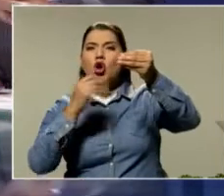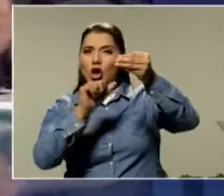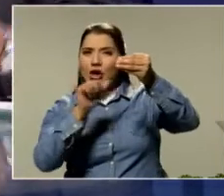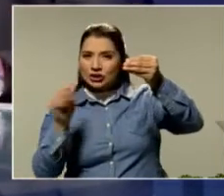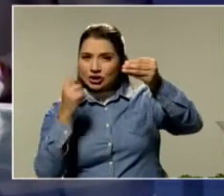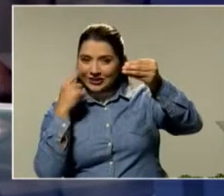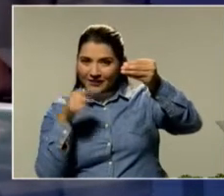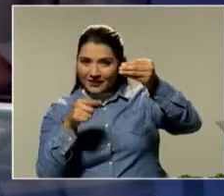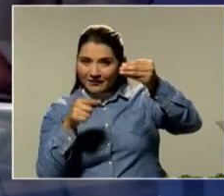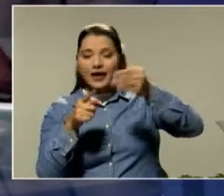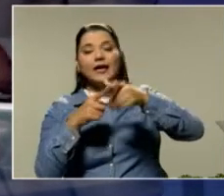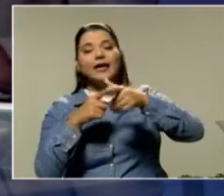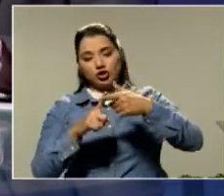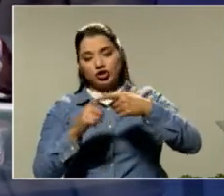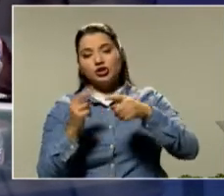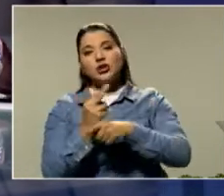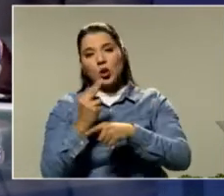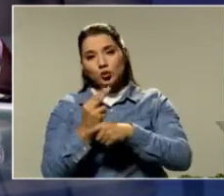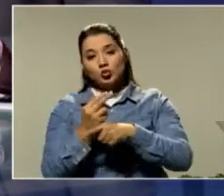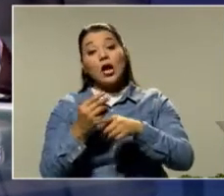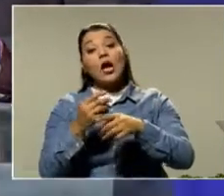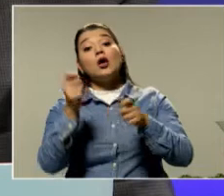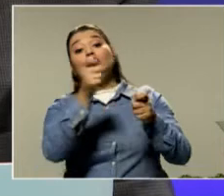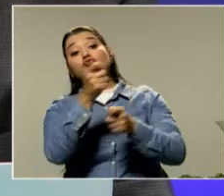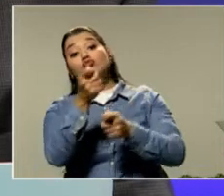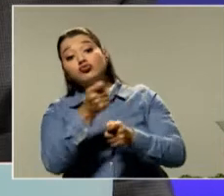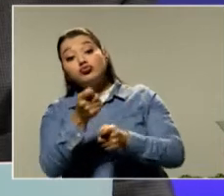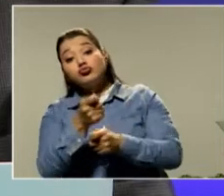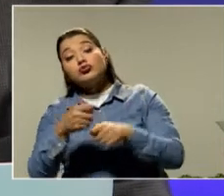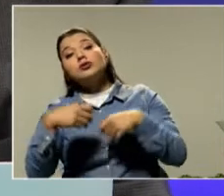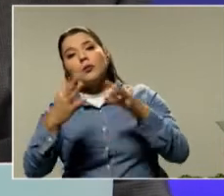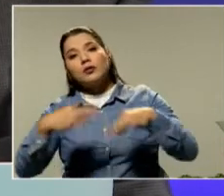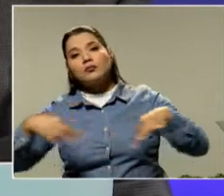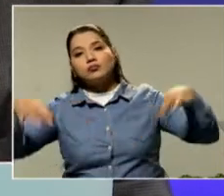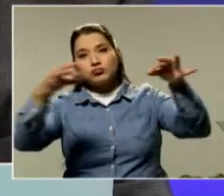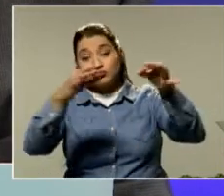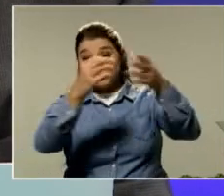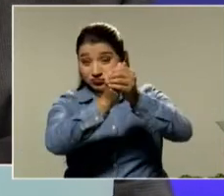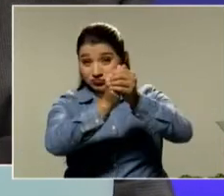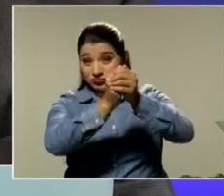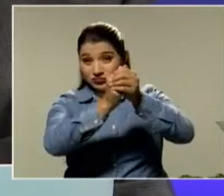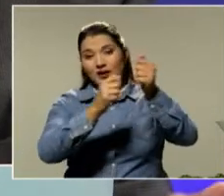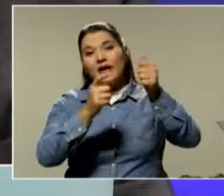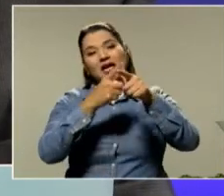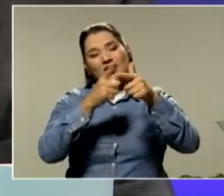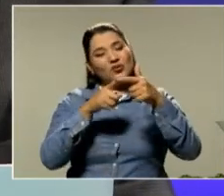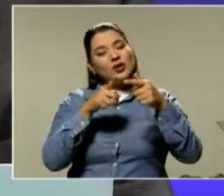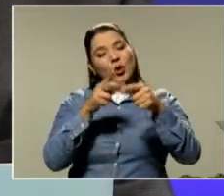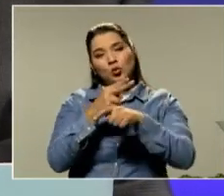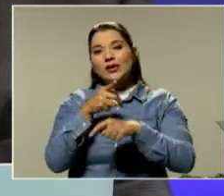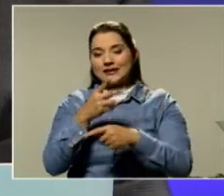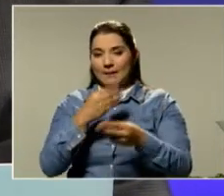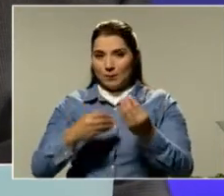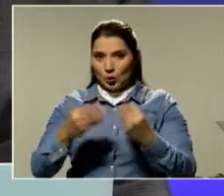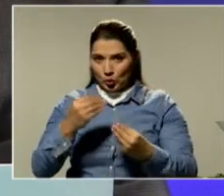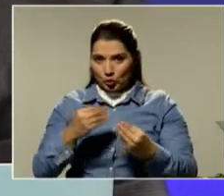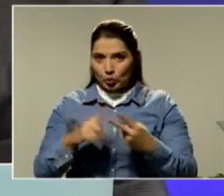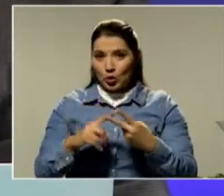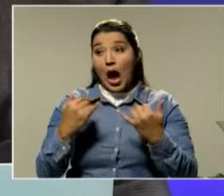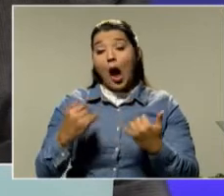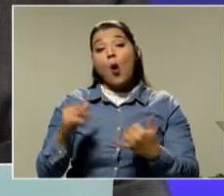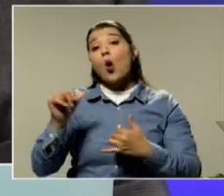Y se utilizaba ese producto. Ahora se usa otro que se llama bifentrina, que tiene un perfil